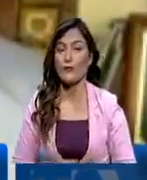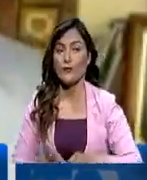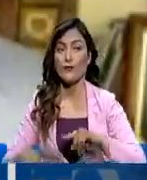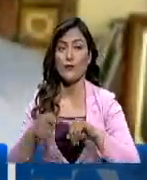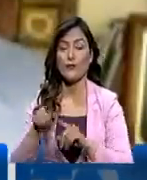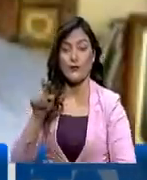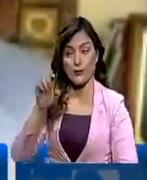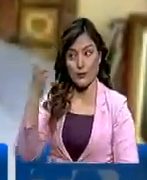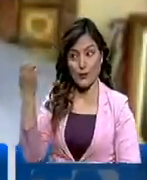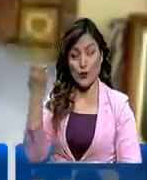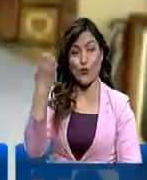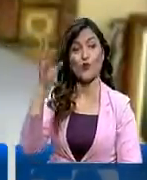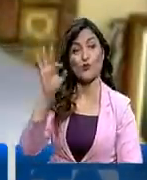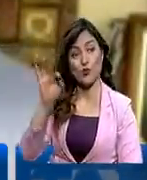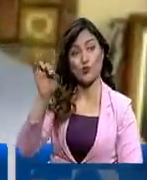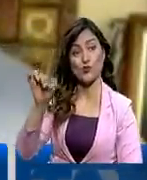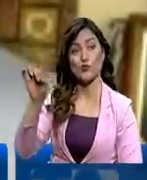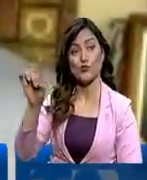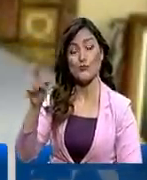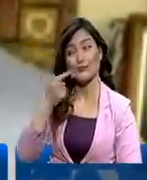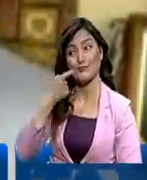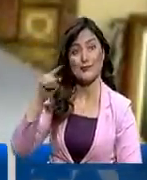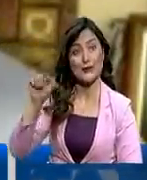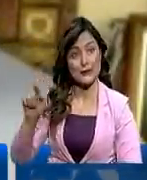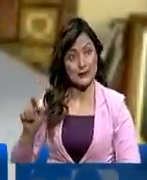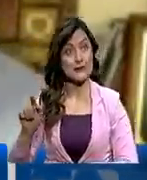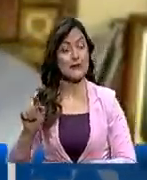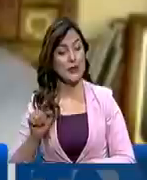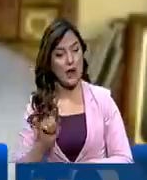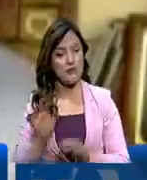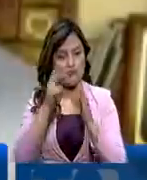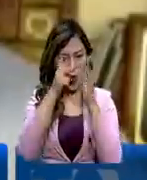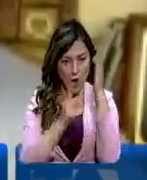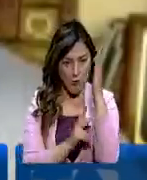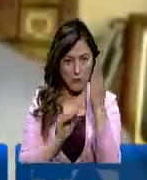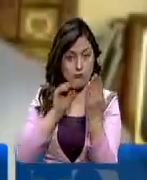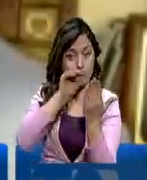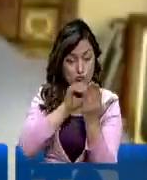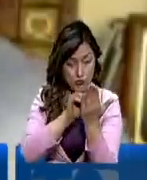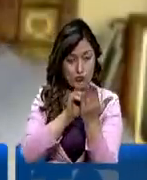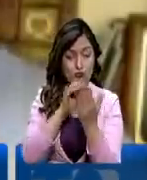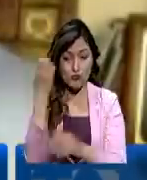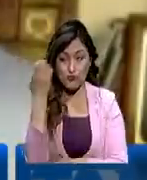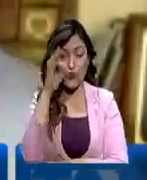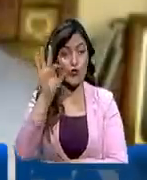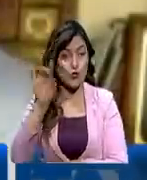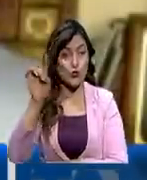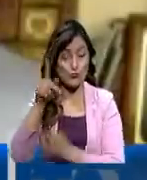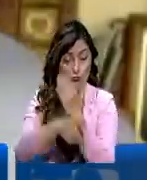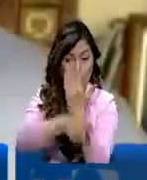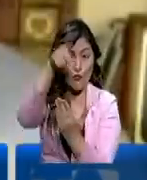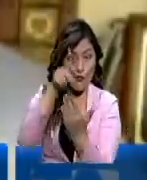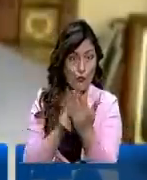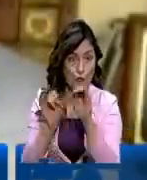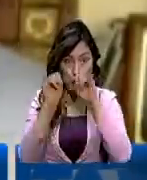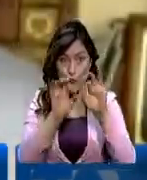el ECU 911 nos diga ya está instalado en el ECU el software necesario,